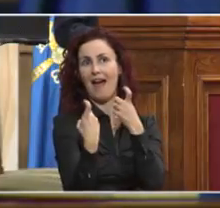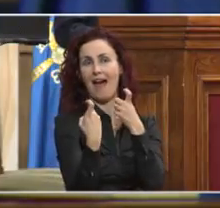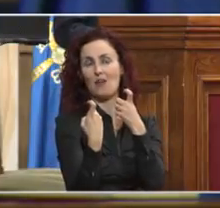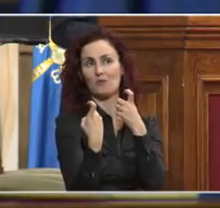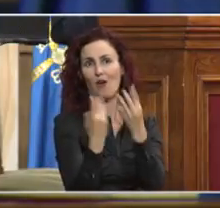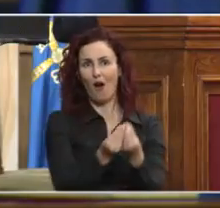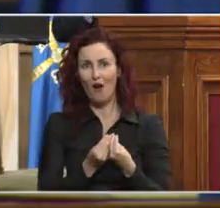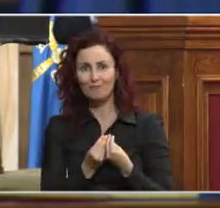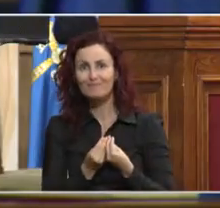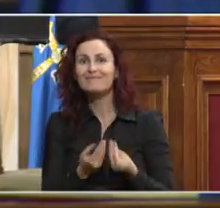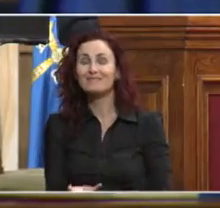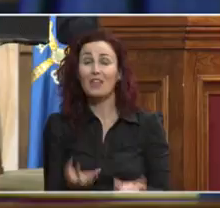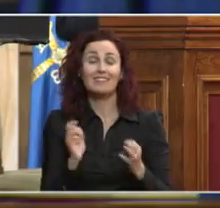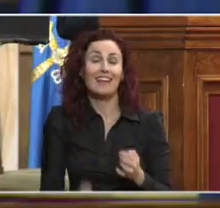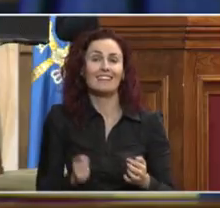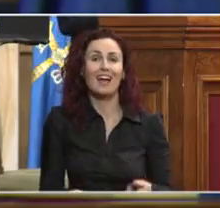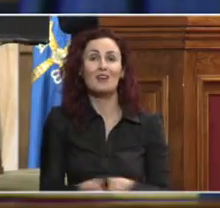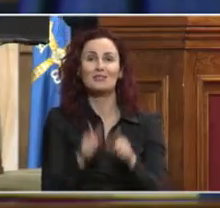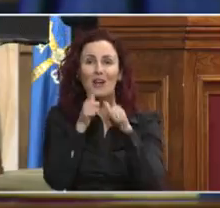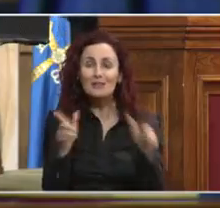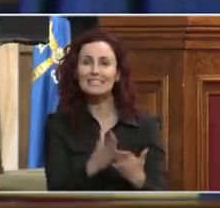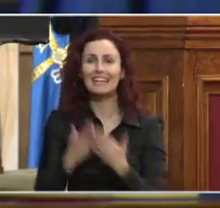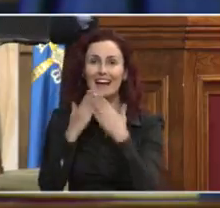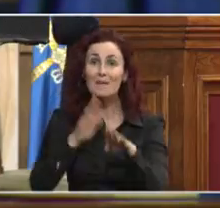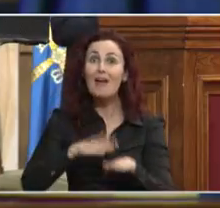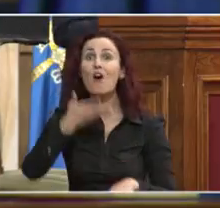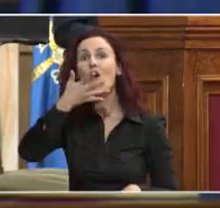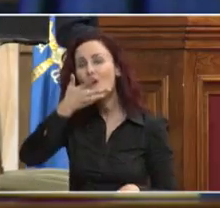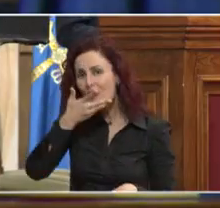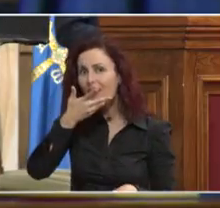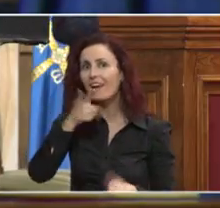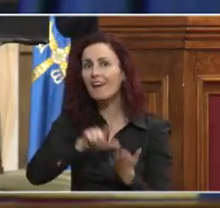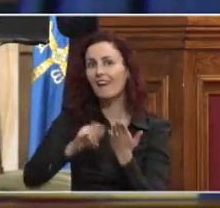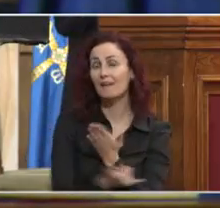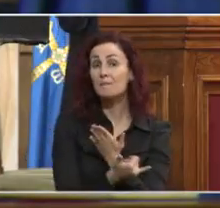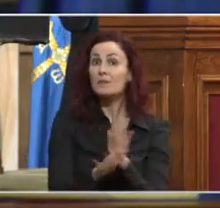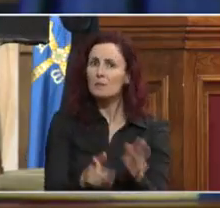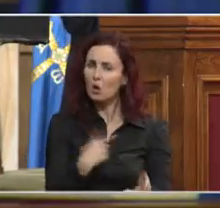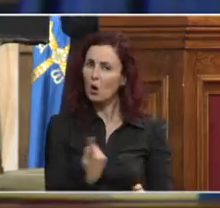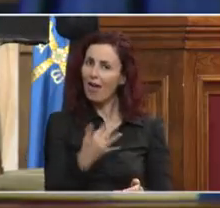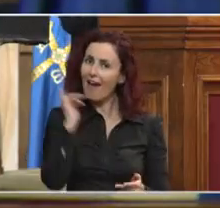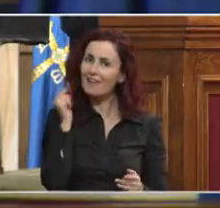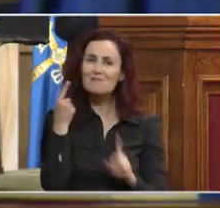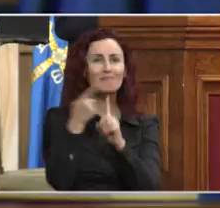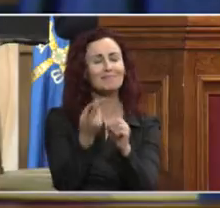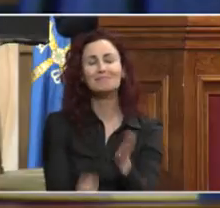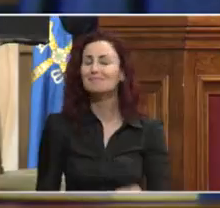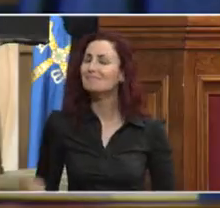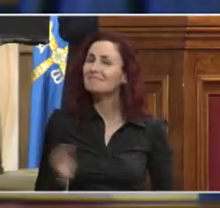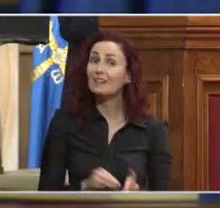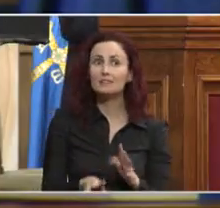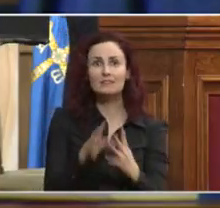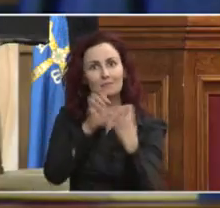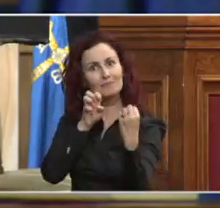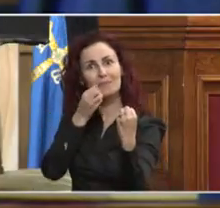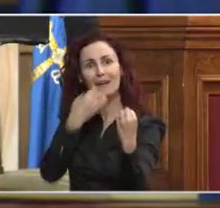y yo. El común de los mortales estudia lingüística para conocer el lenguaje, pero nosotros teníamos un objetivo añadido, que era entender